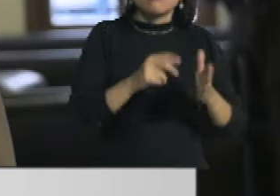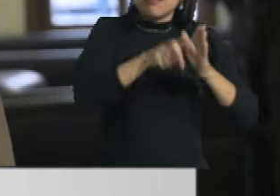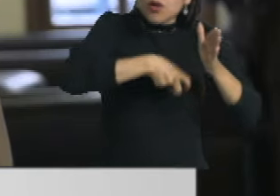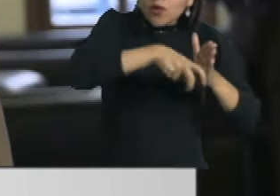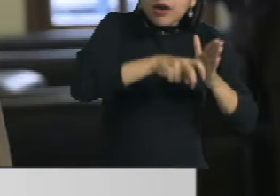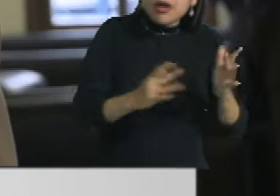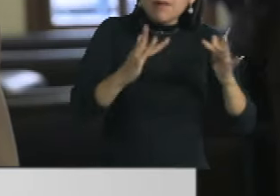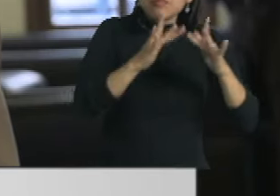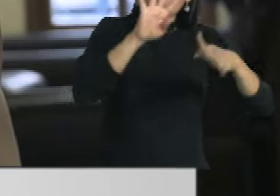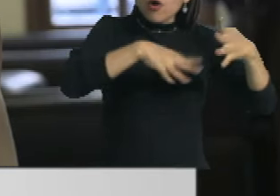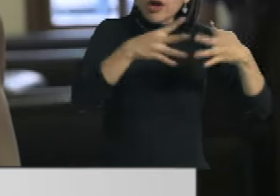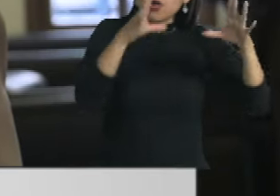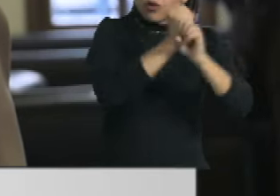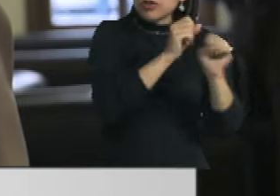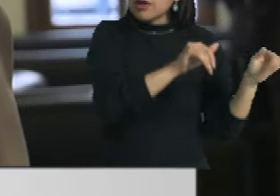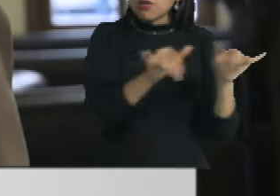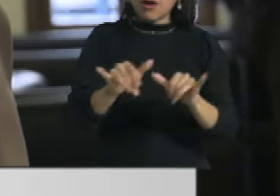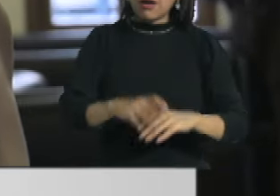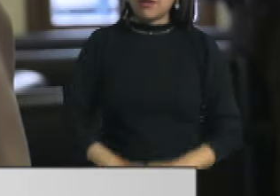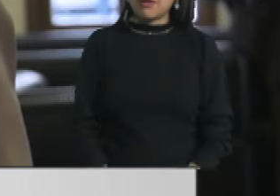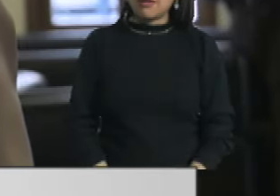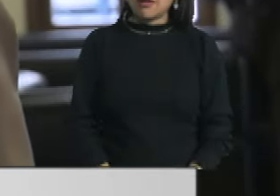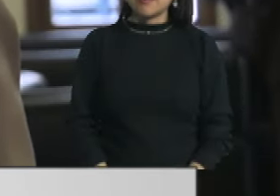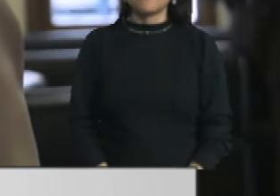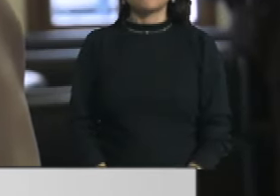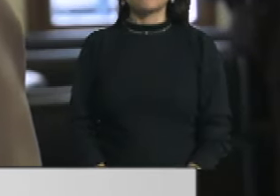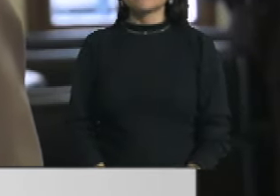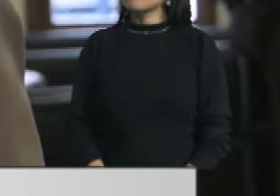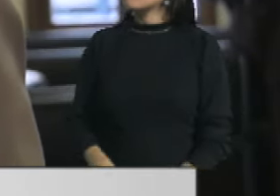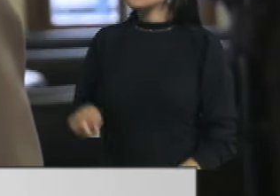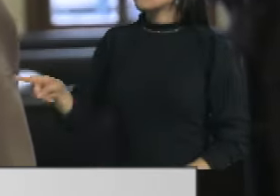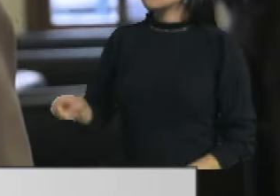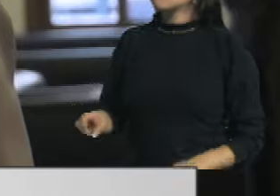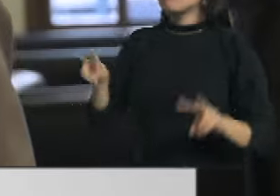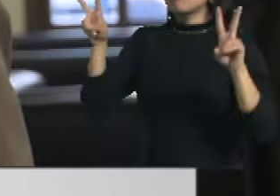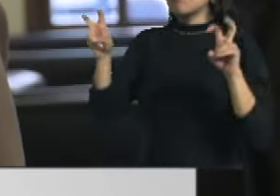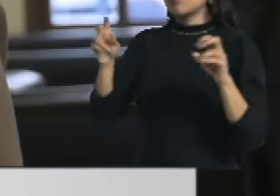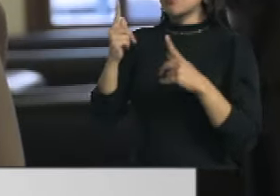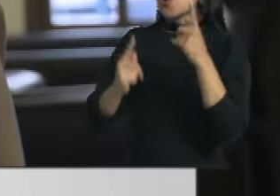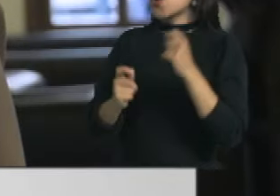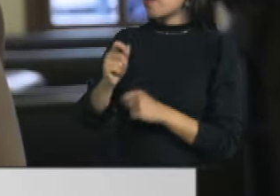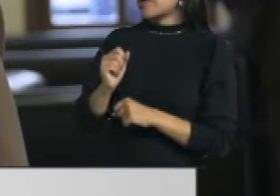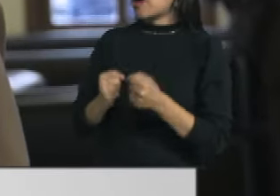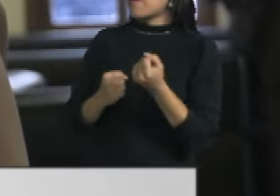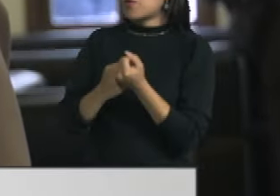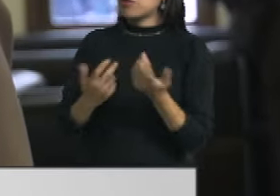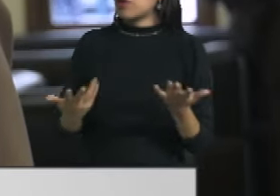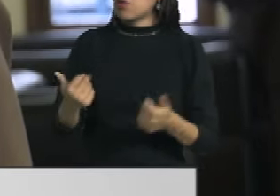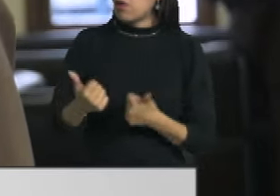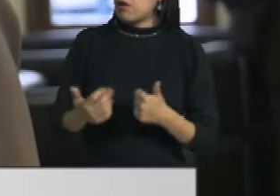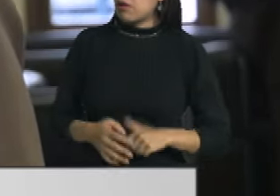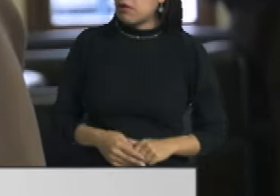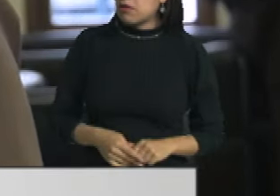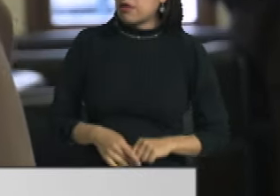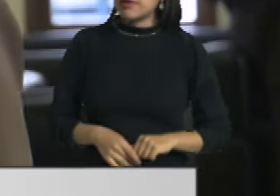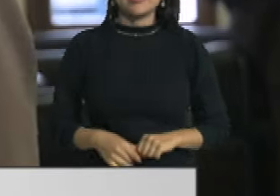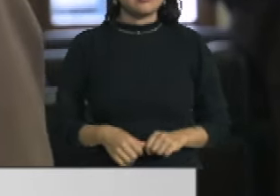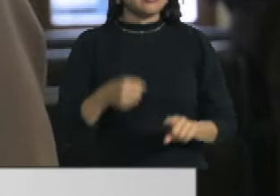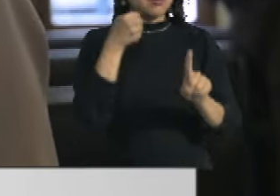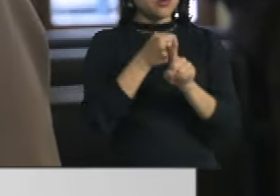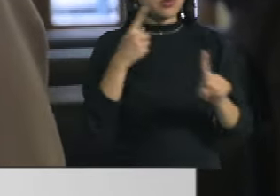Fenalco, estaba Sobares. ¿Qué dicen ellos en materia económica para la ciudad? ¿Cuál sería ese aporte? Bueno, tenemos un aporte y un